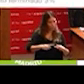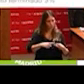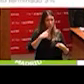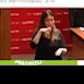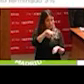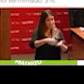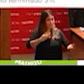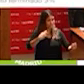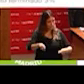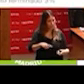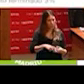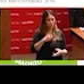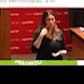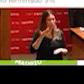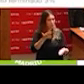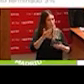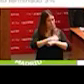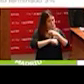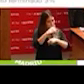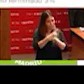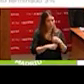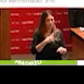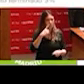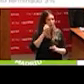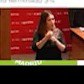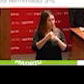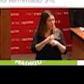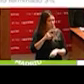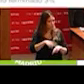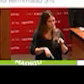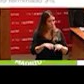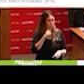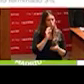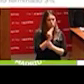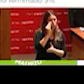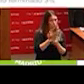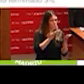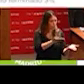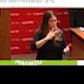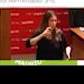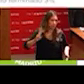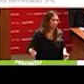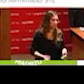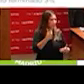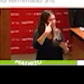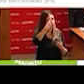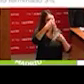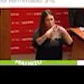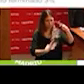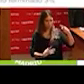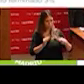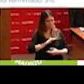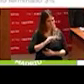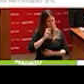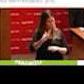mozos de almacén auxiliares de laboratorio ayudantes de producto Bueno hay una gran variedad y y